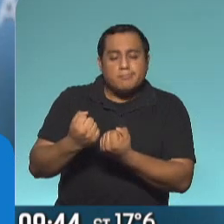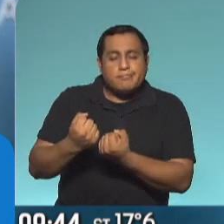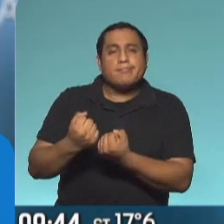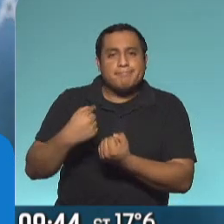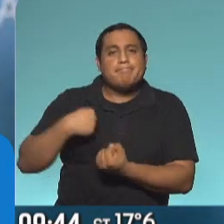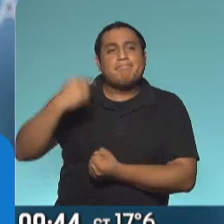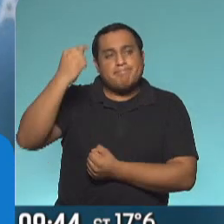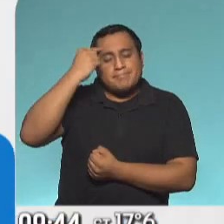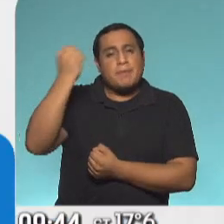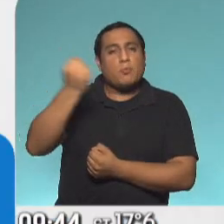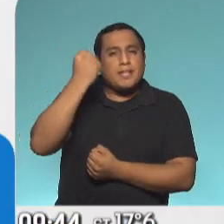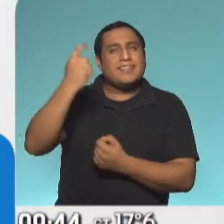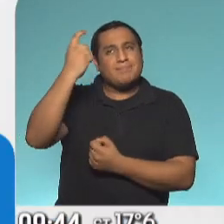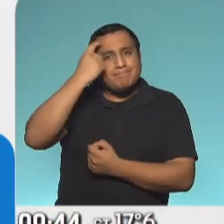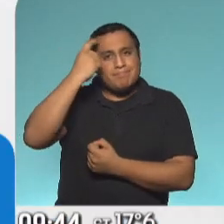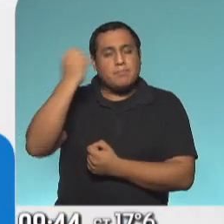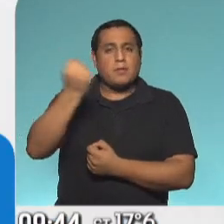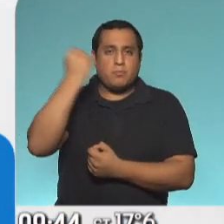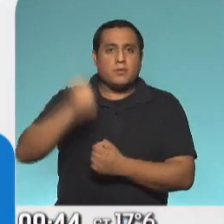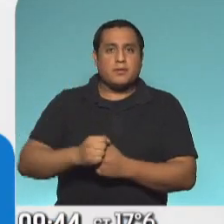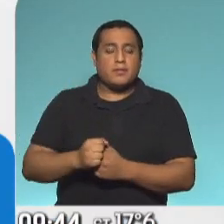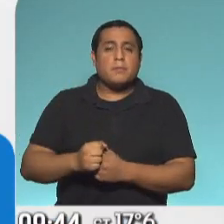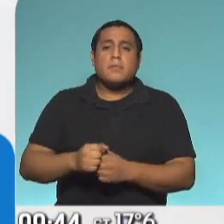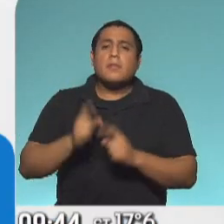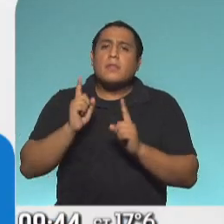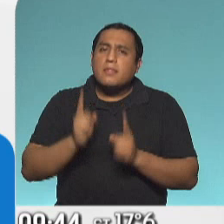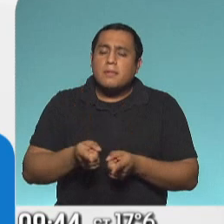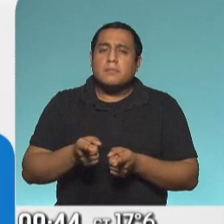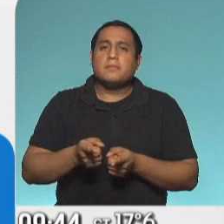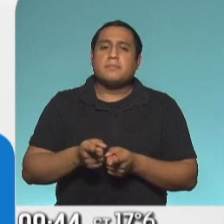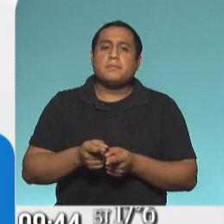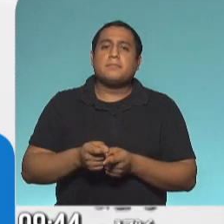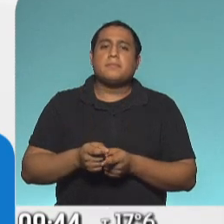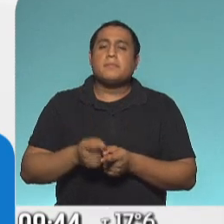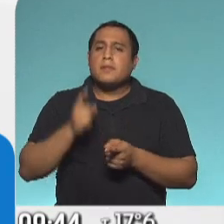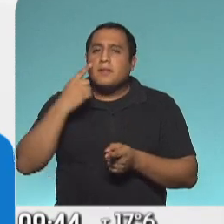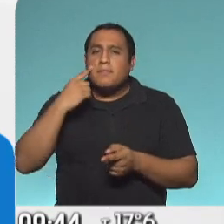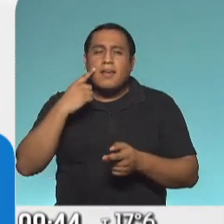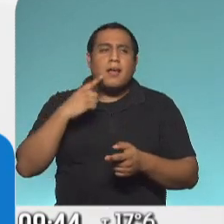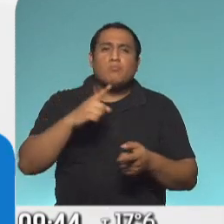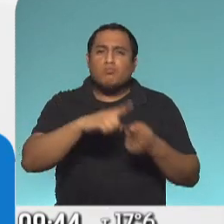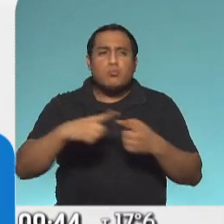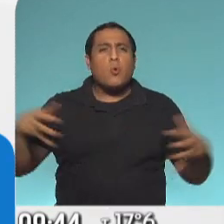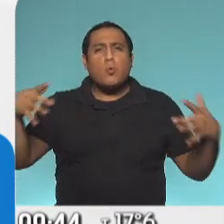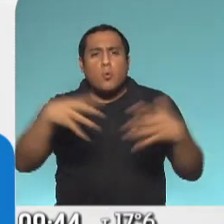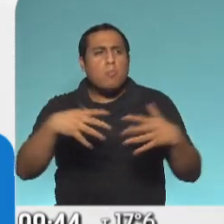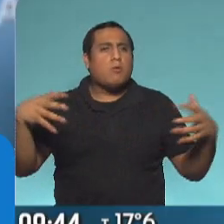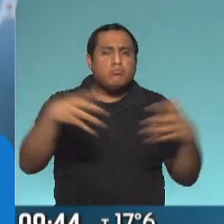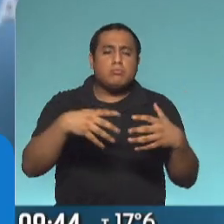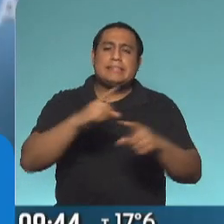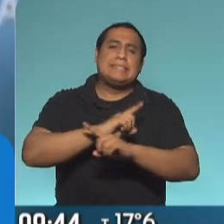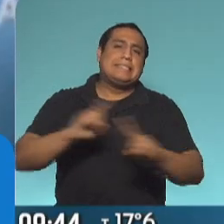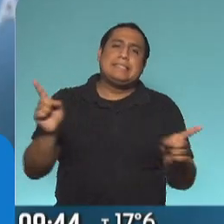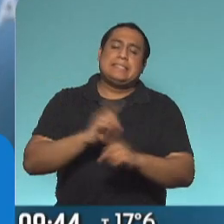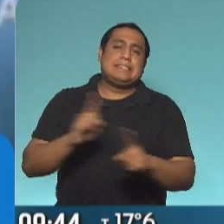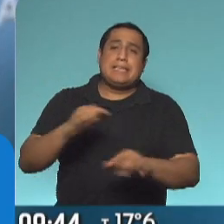que es importante y en relación a a las reuniones sociales también ir por la